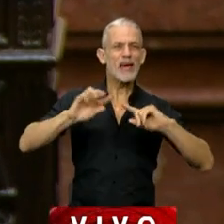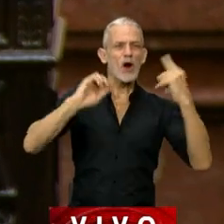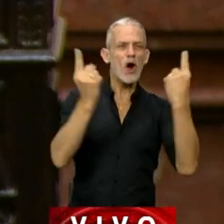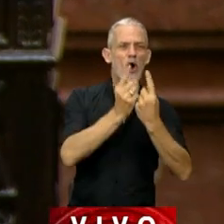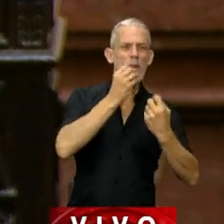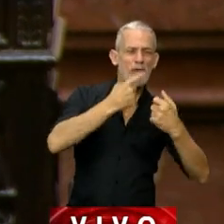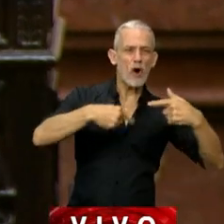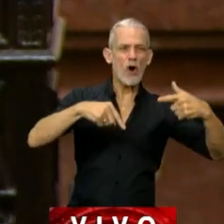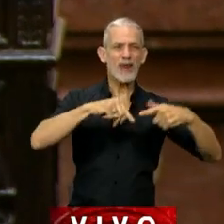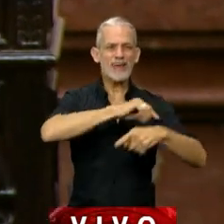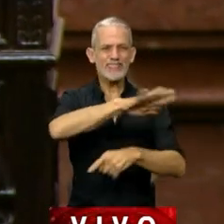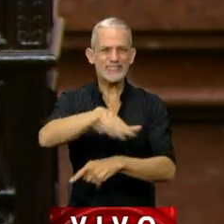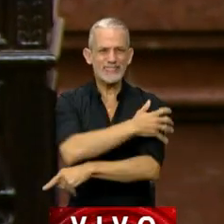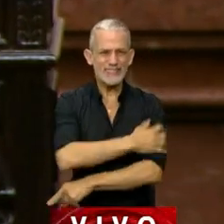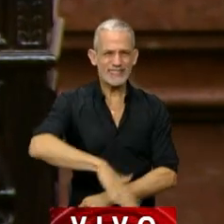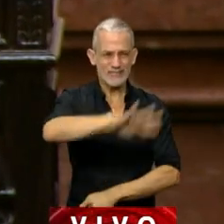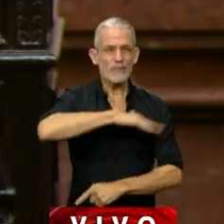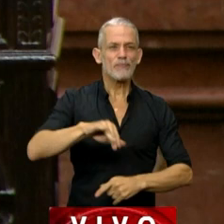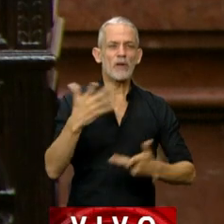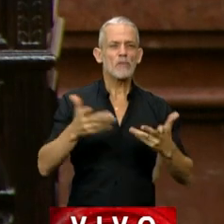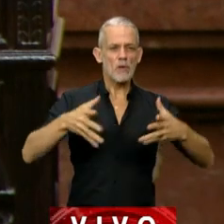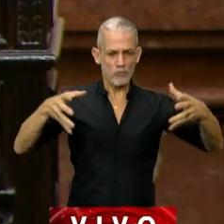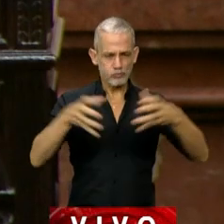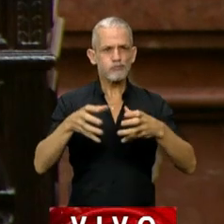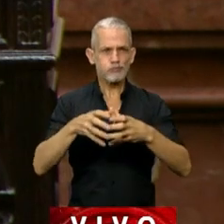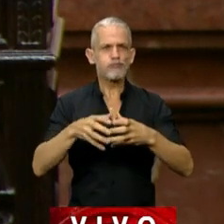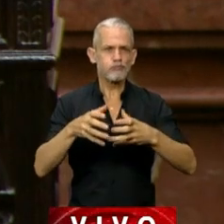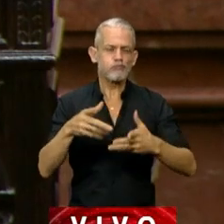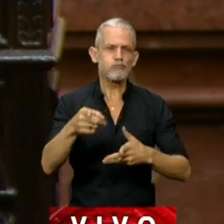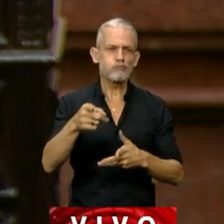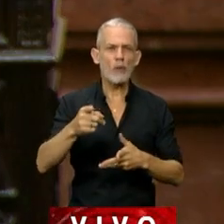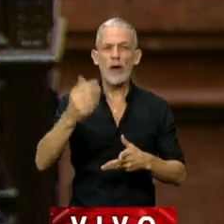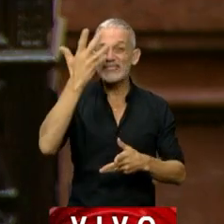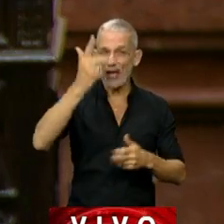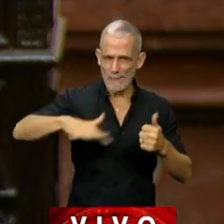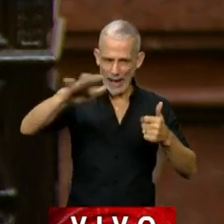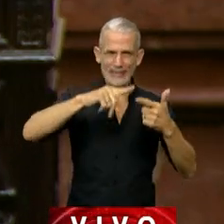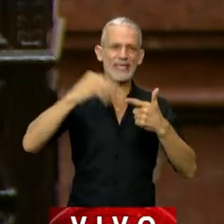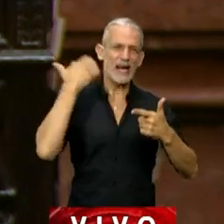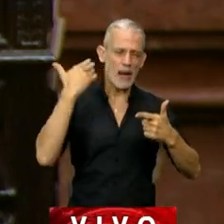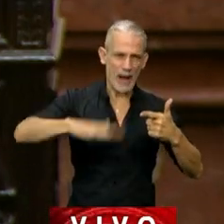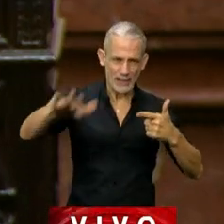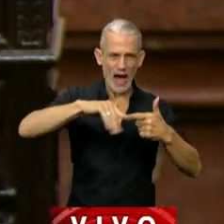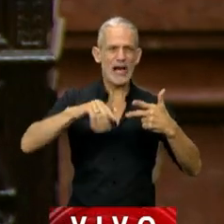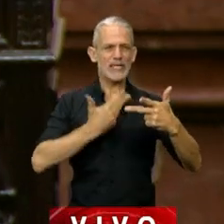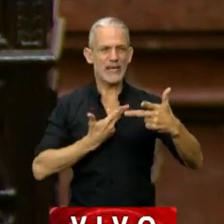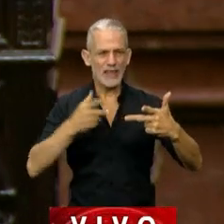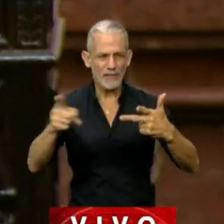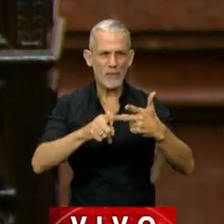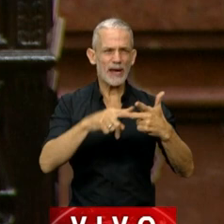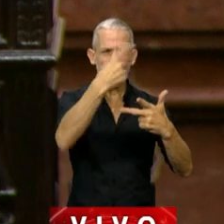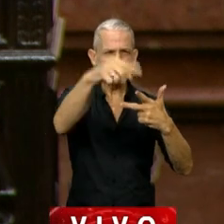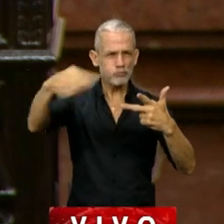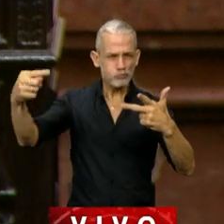y merenderos populares de la corriente clasista y combativa en San Martín, en La Matanza, en 3 de Febrero, en